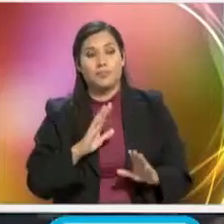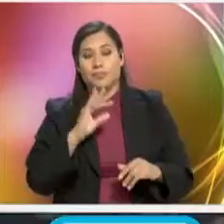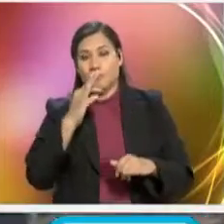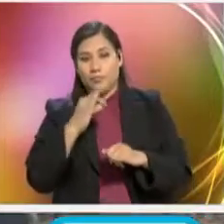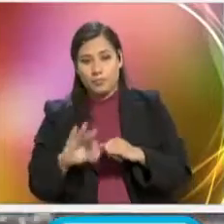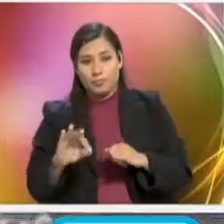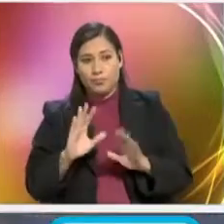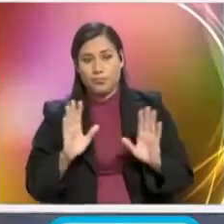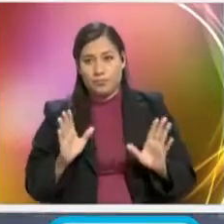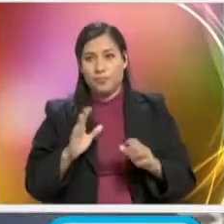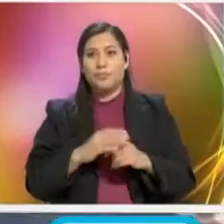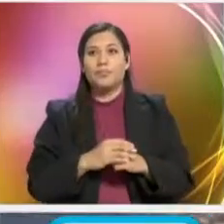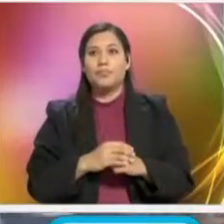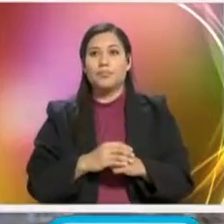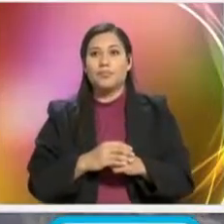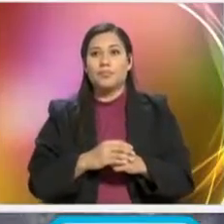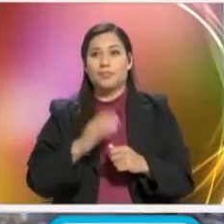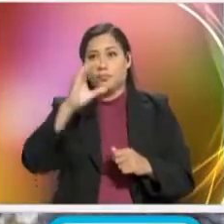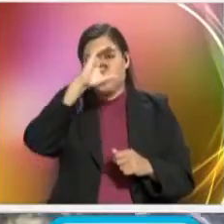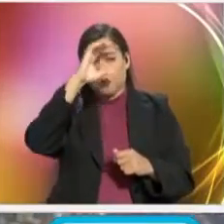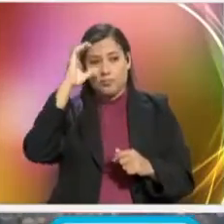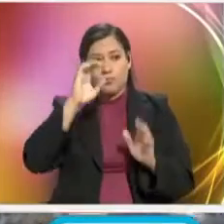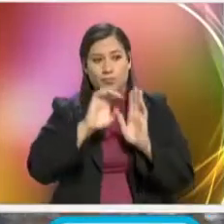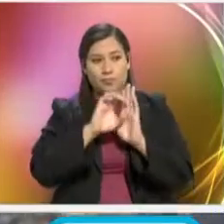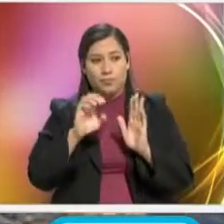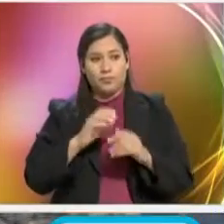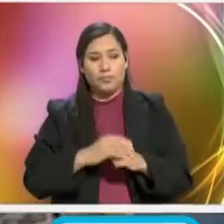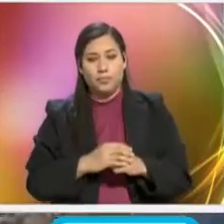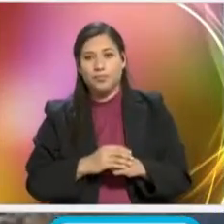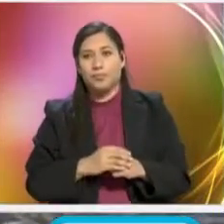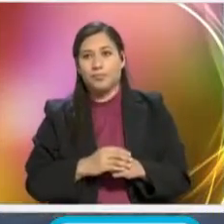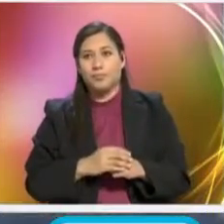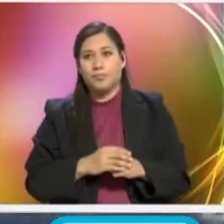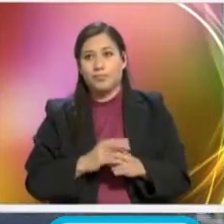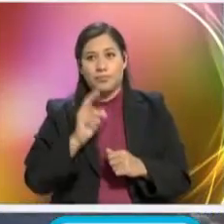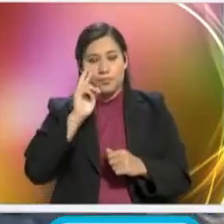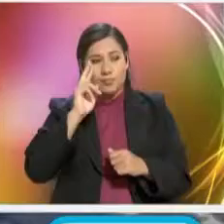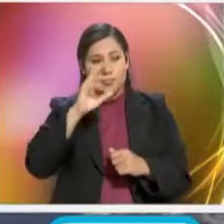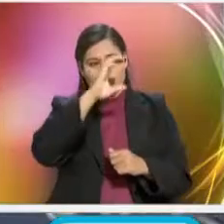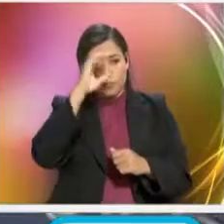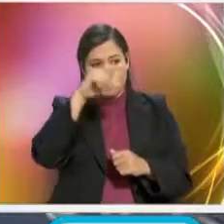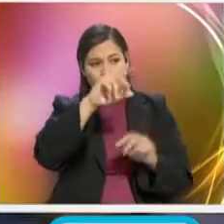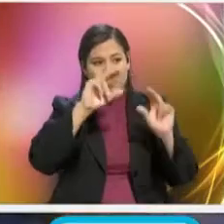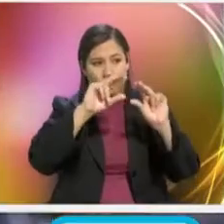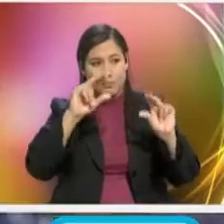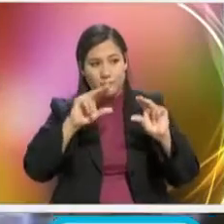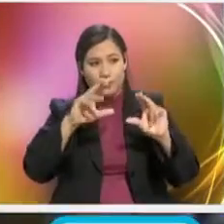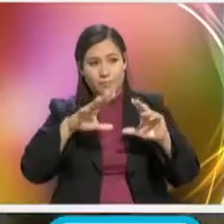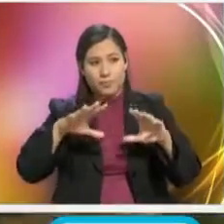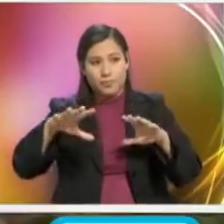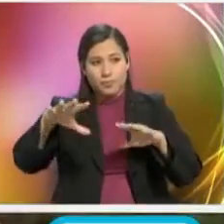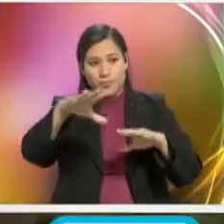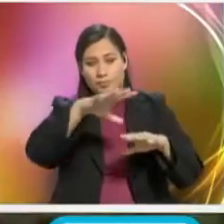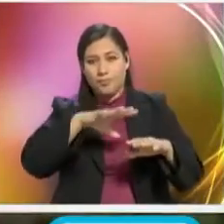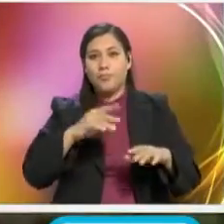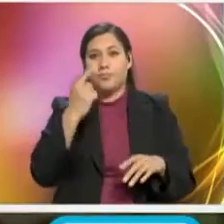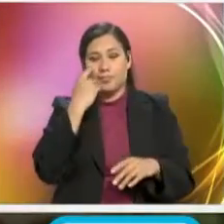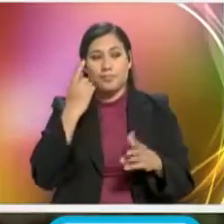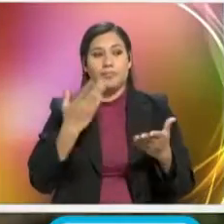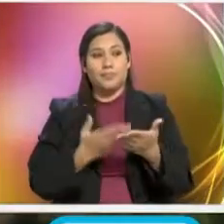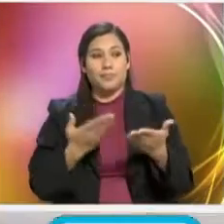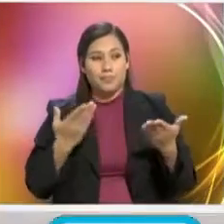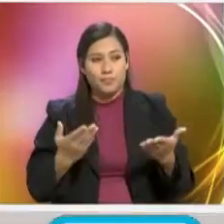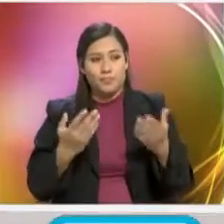último. con imágenes, bien, bueno, que imágenes portentosas del glaciar en Greenland? Pero bueno, vamos a ver